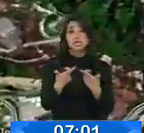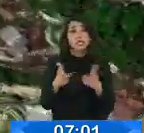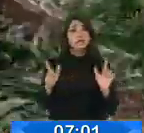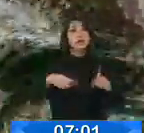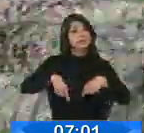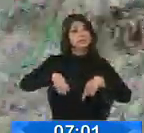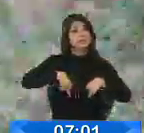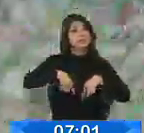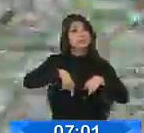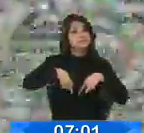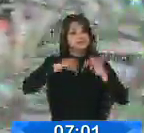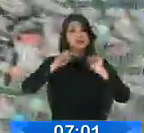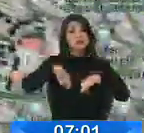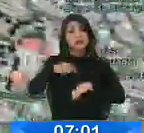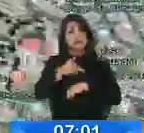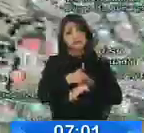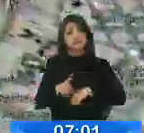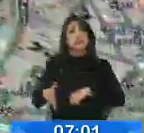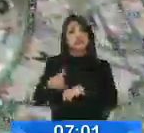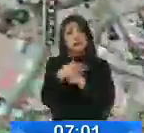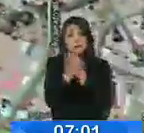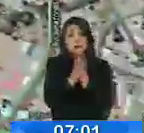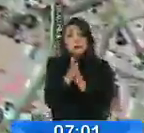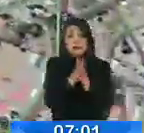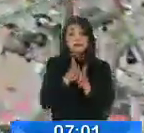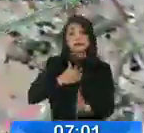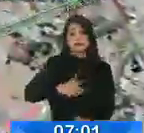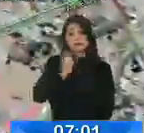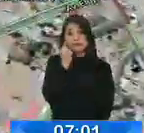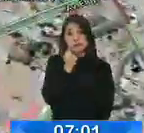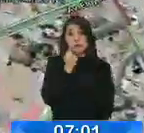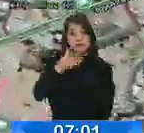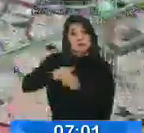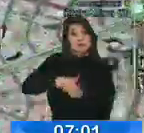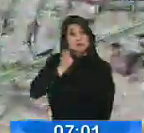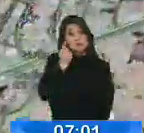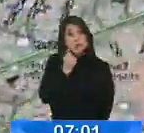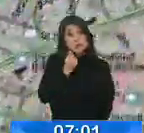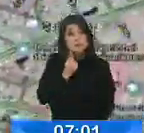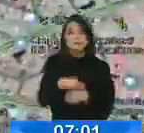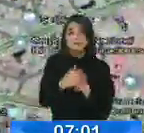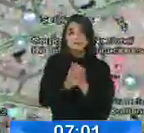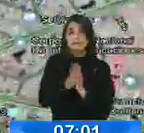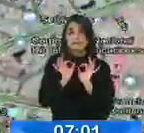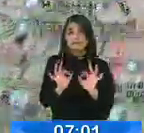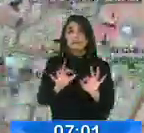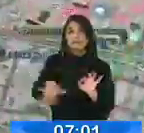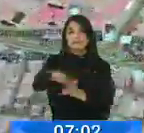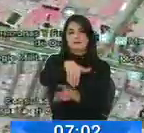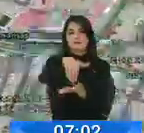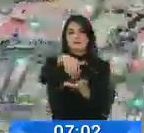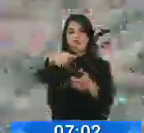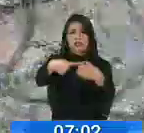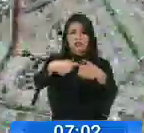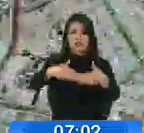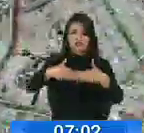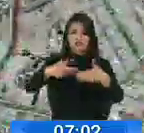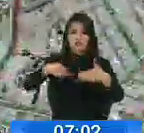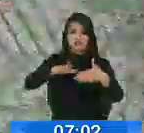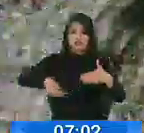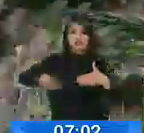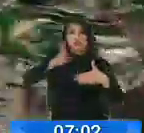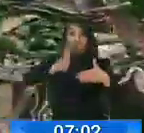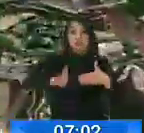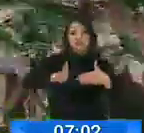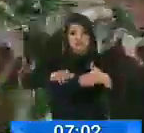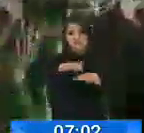ustedes. Así que aprovechemos que más bien en el hipercentro, en el centro norte de Quito y en el sur, está complicado, pero en